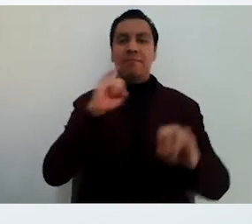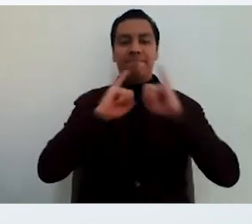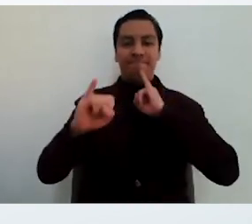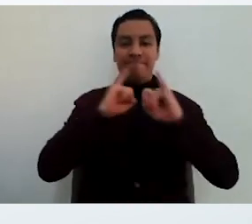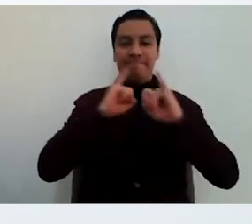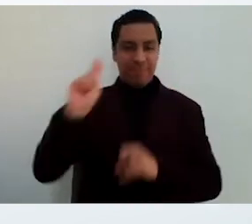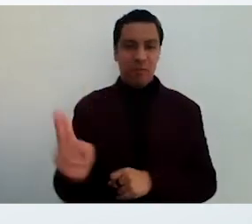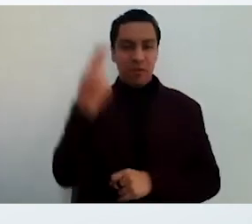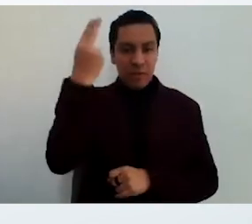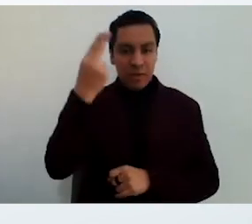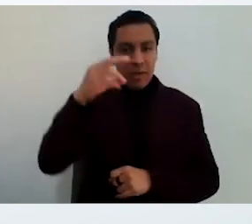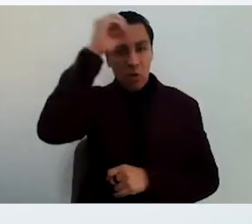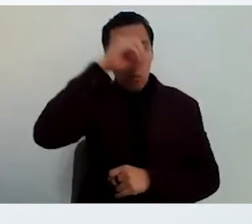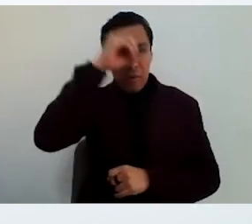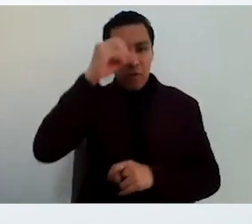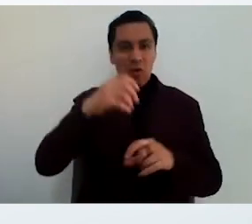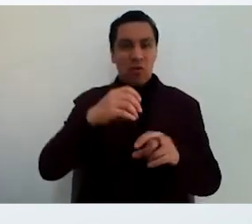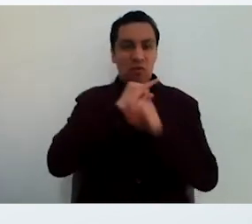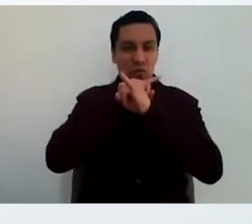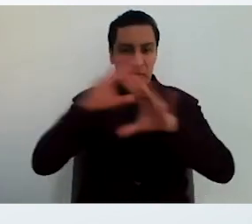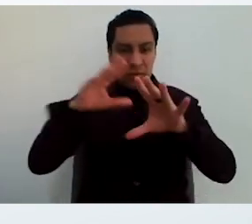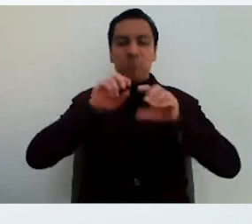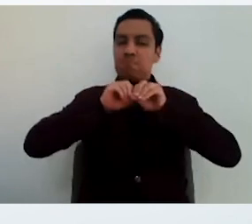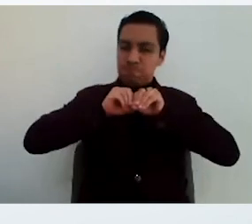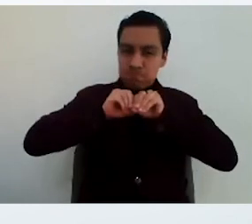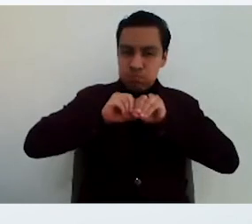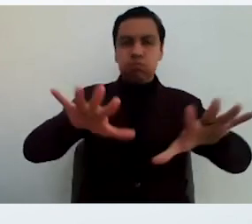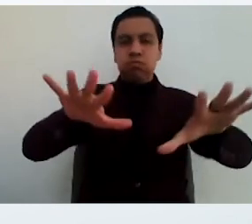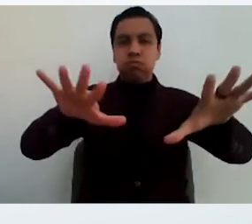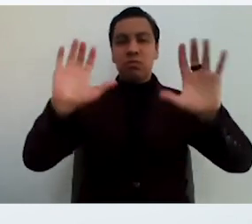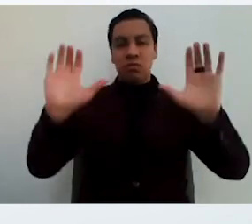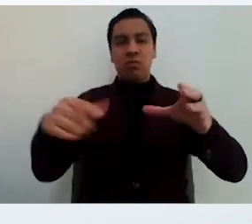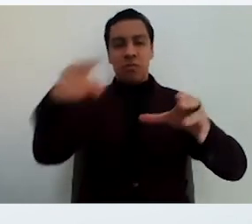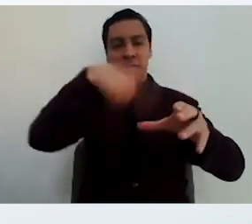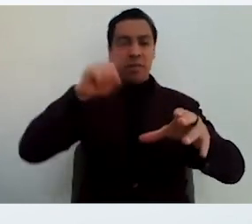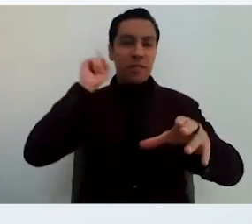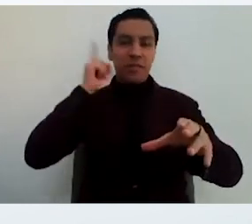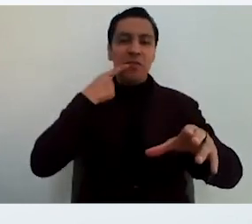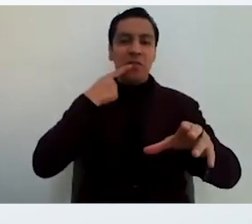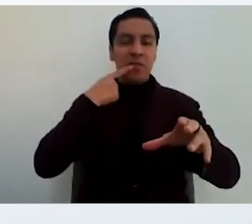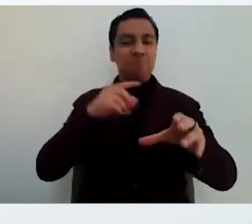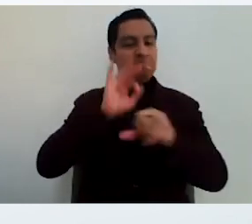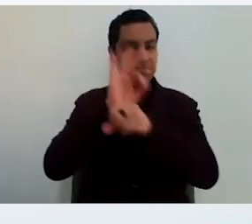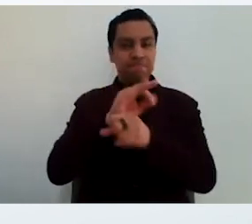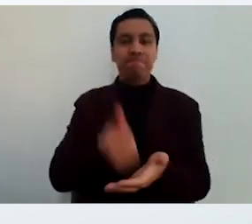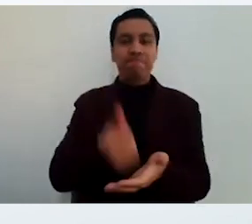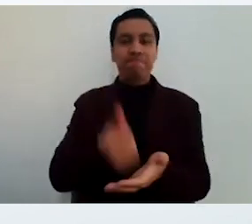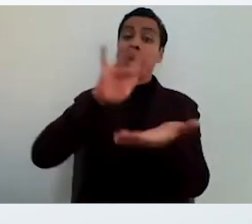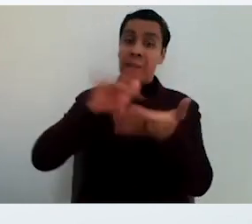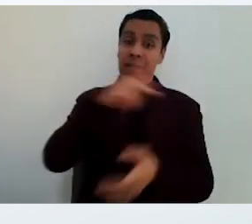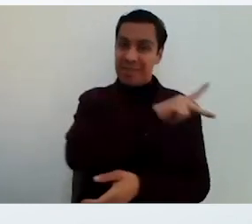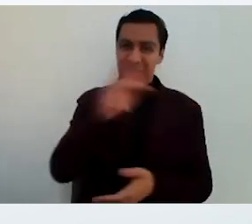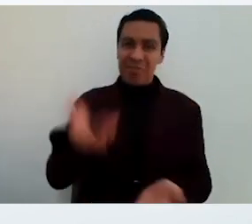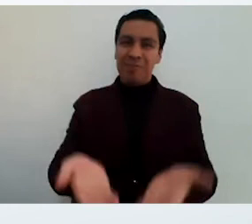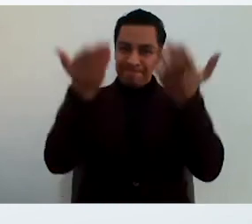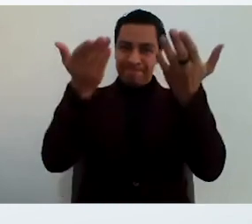que a final de cuentas es nuestra misión como universitarios. Nuevamente, muchas gracias, Malaquías, y a todos ustedes les agradecemos mucho